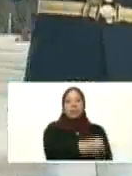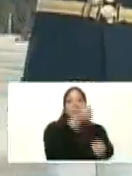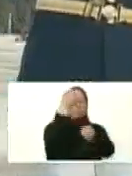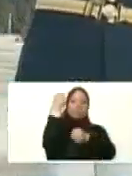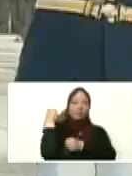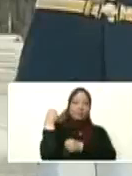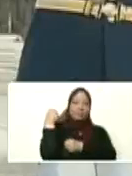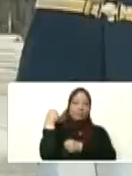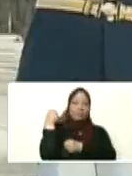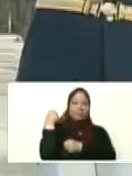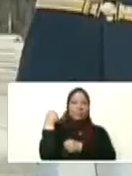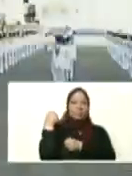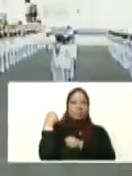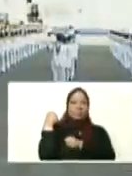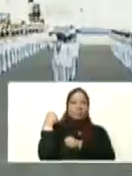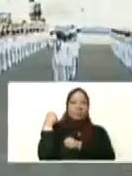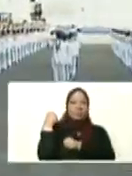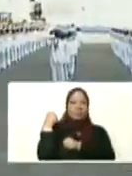¡Ar!